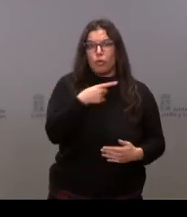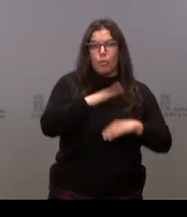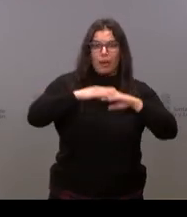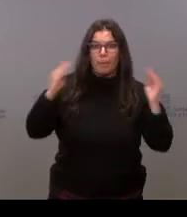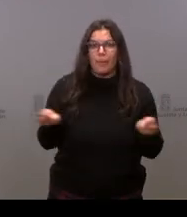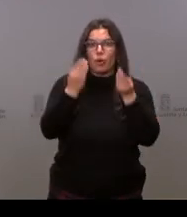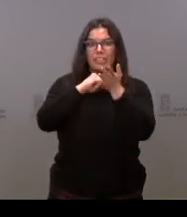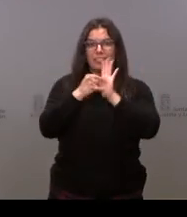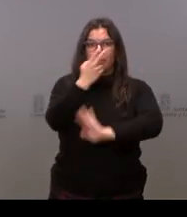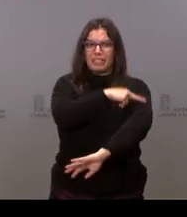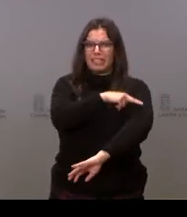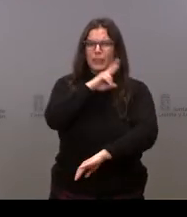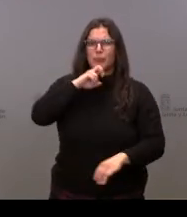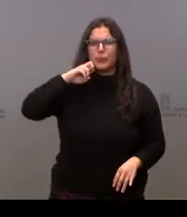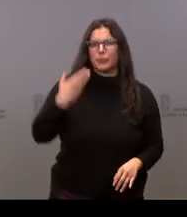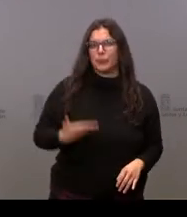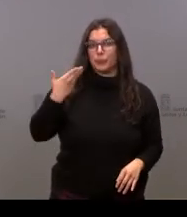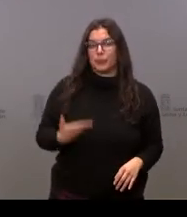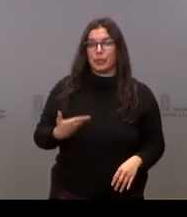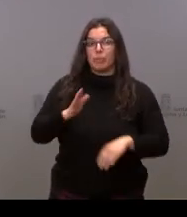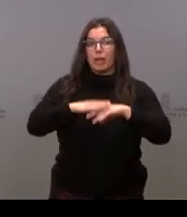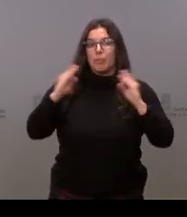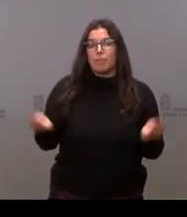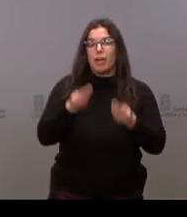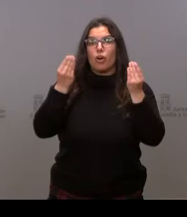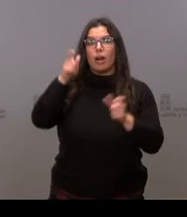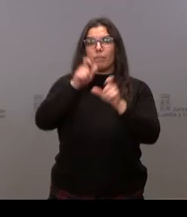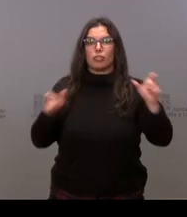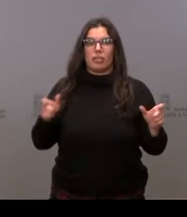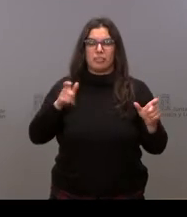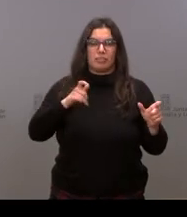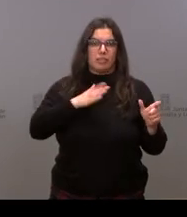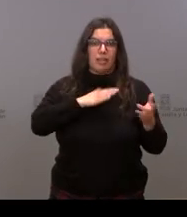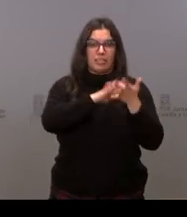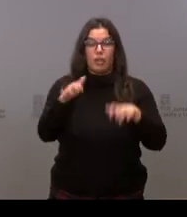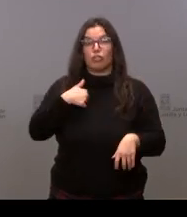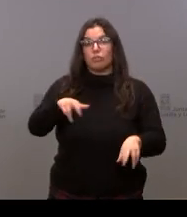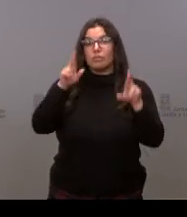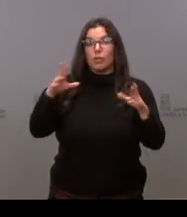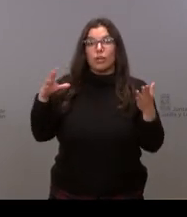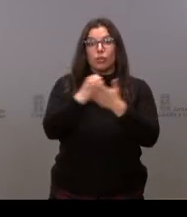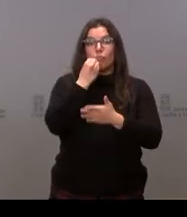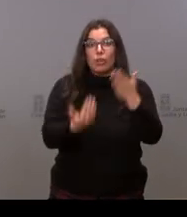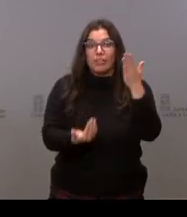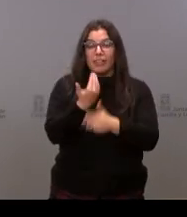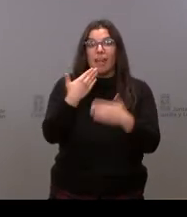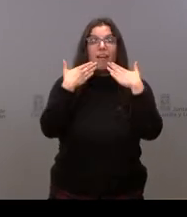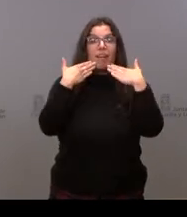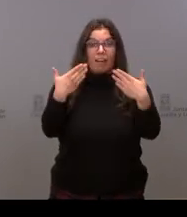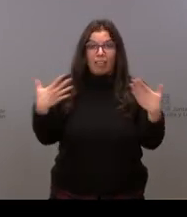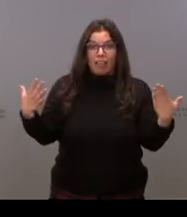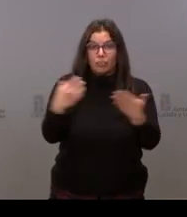sistema sanitario para mejorar las personas de castilla y león' les deseo a todos un buen día muchísimas gracias